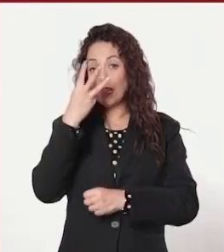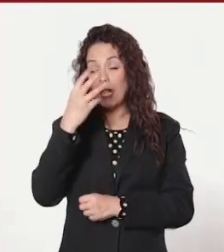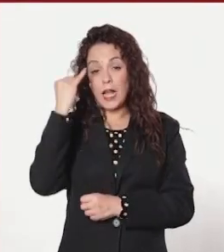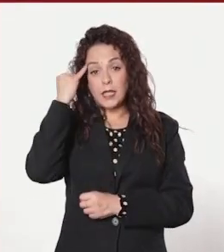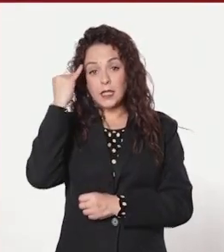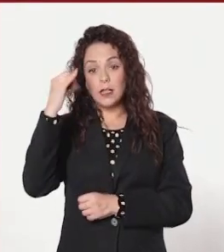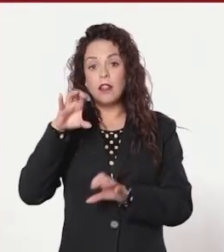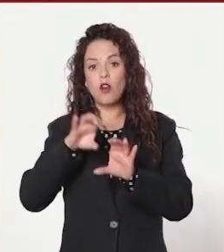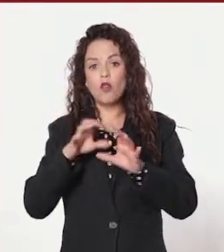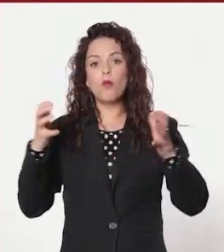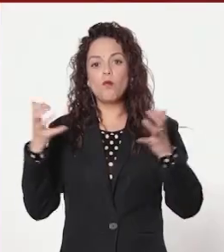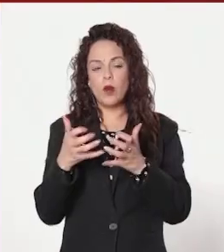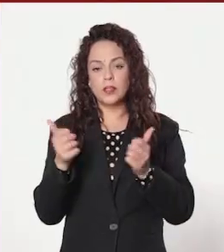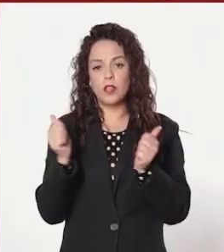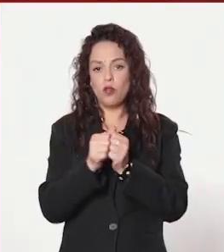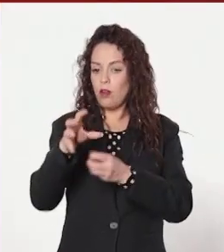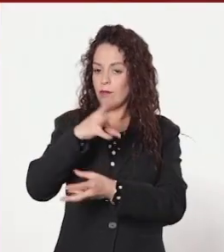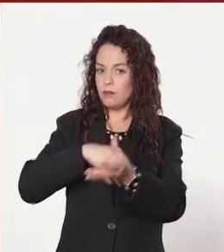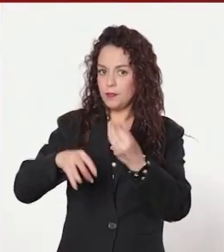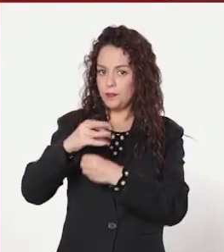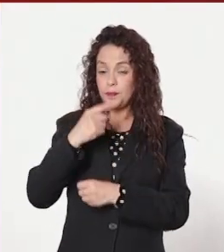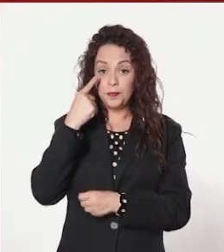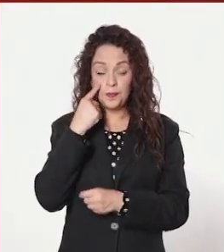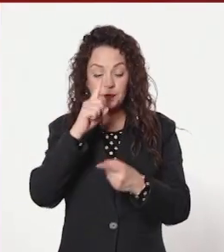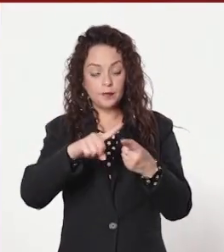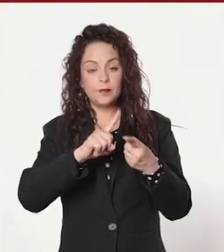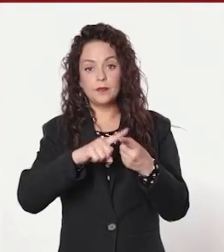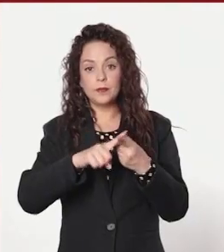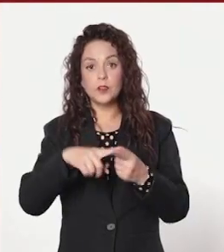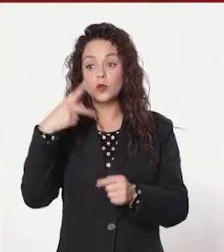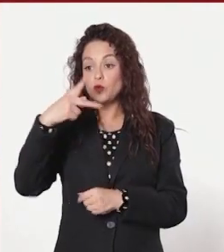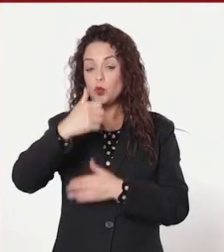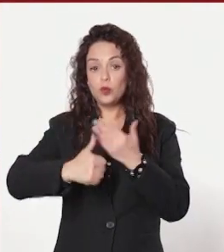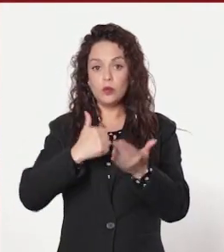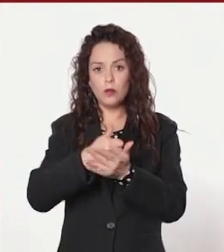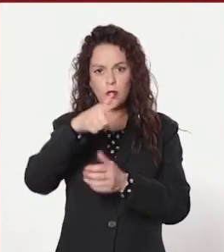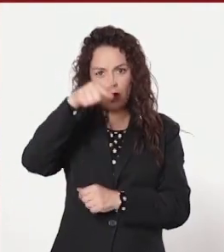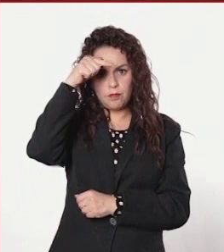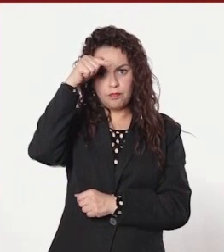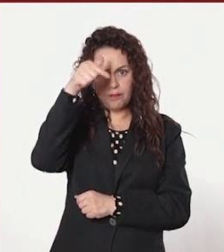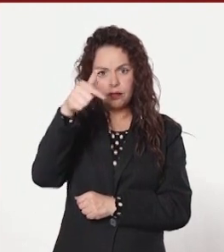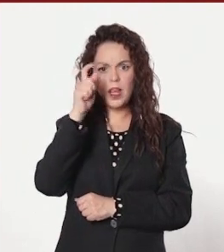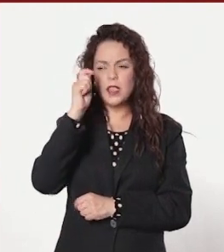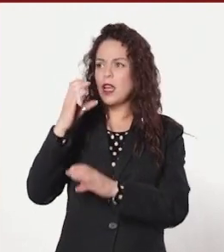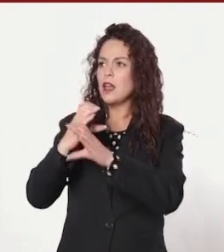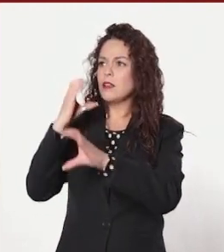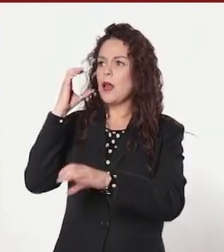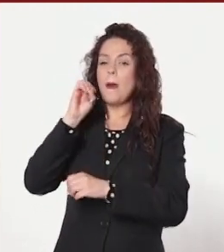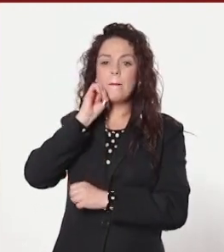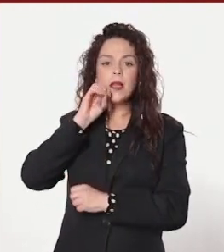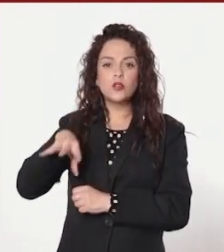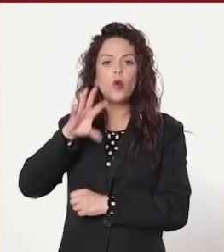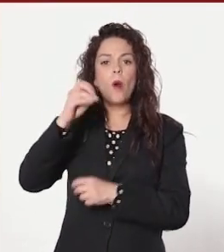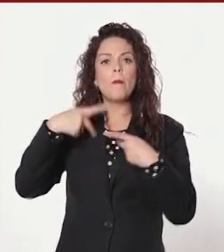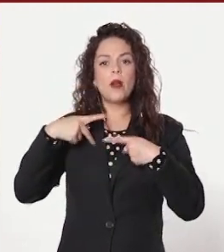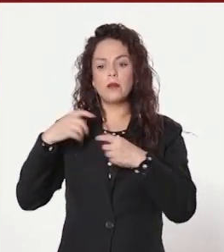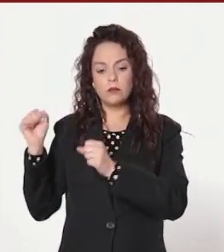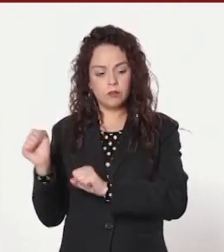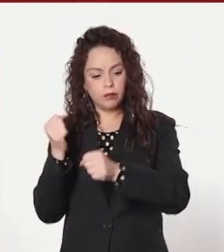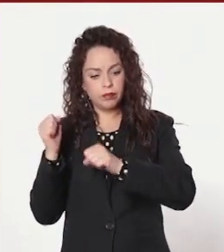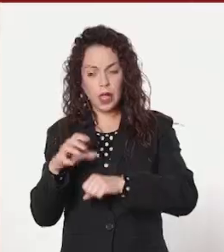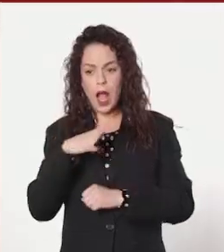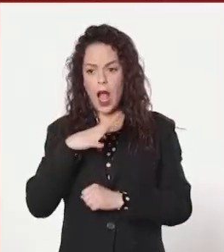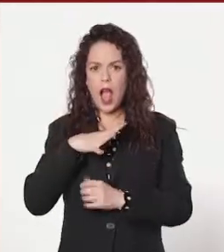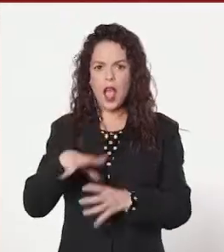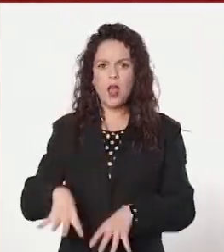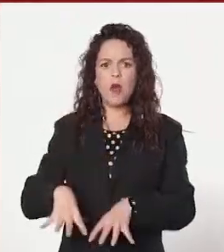pueden hacer con los reciclables. Perfecto. 1, si ustedes en su ciudad ven que el camión de la basura o el barrendero trae como muchas